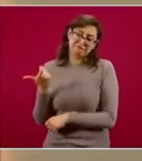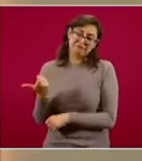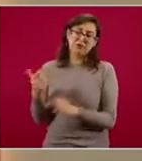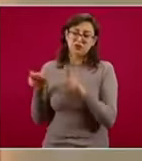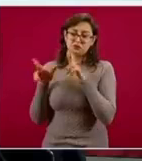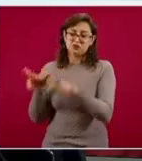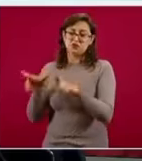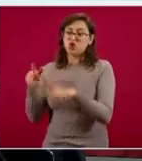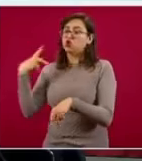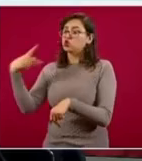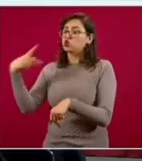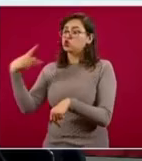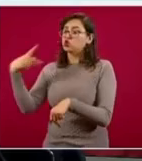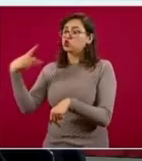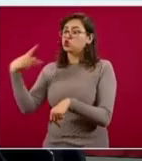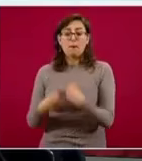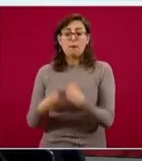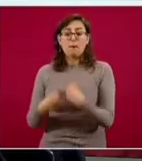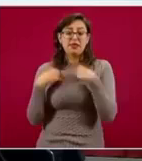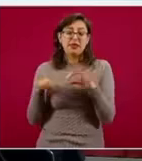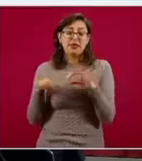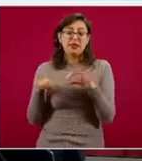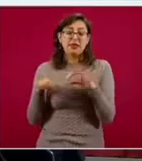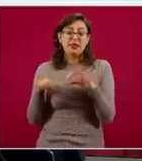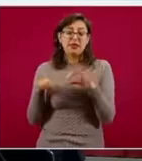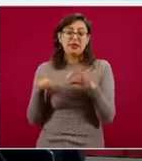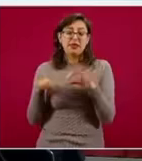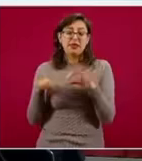mayores oportunidades de tener una vida saludable.